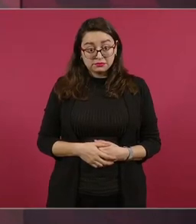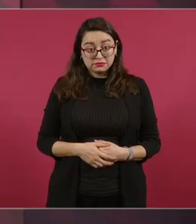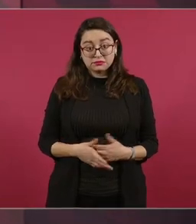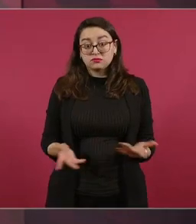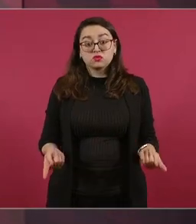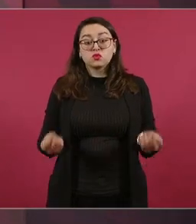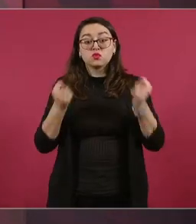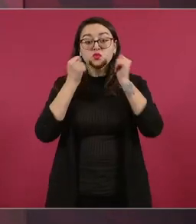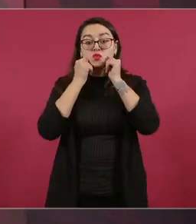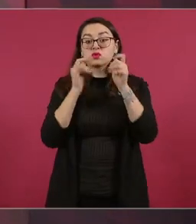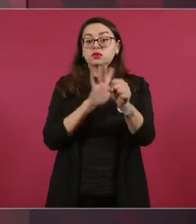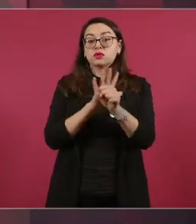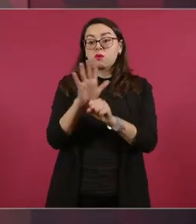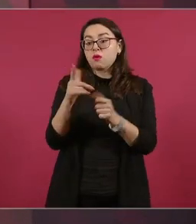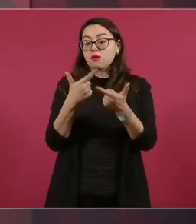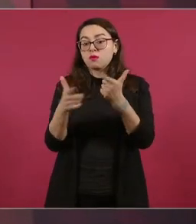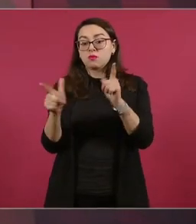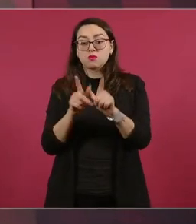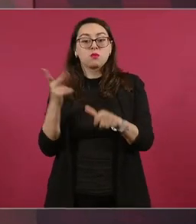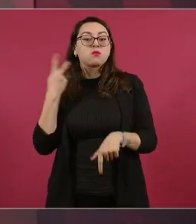la ideología,